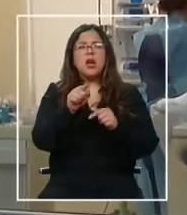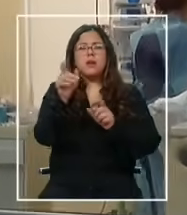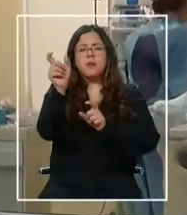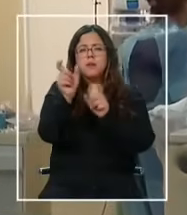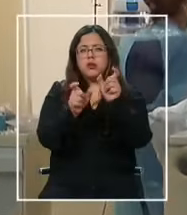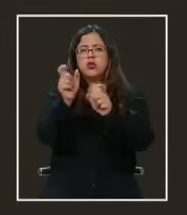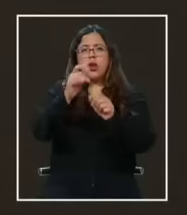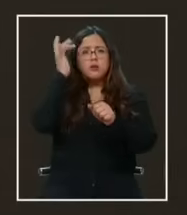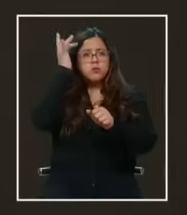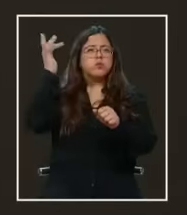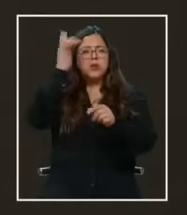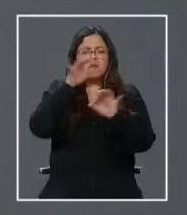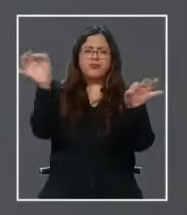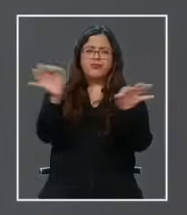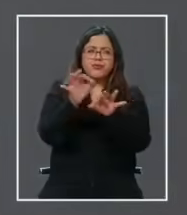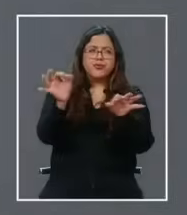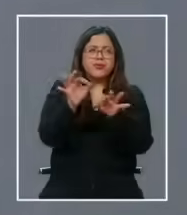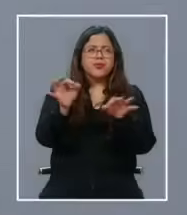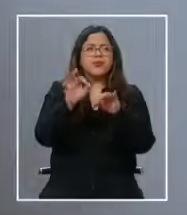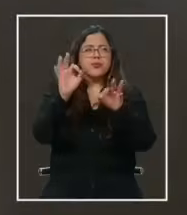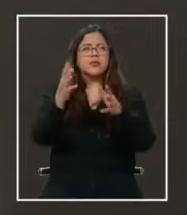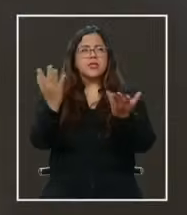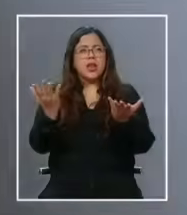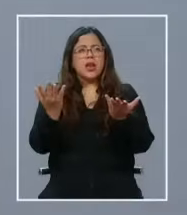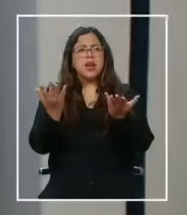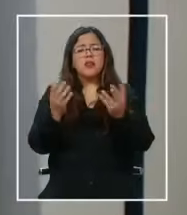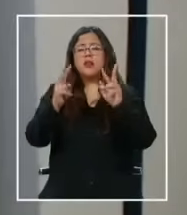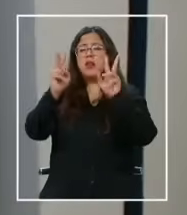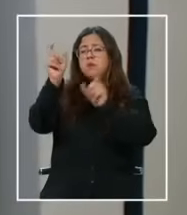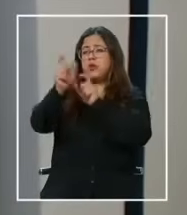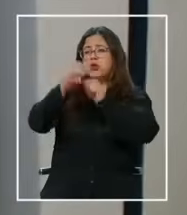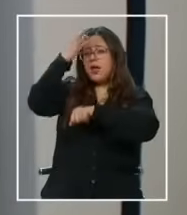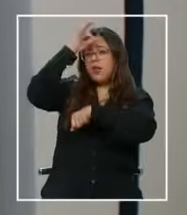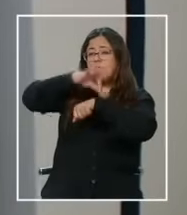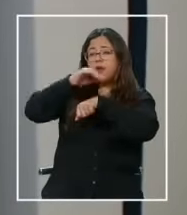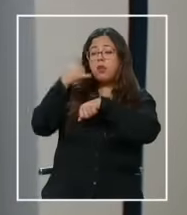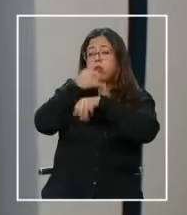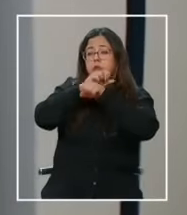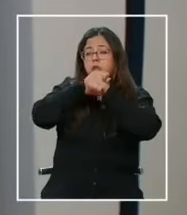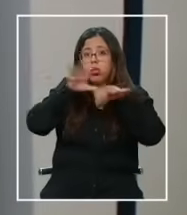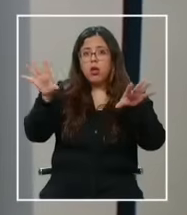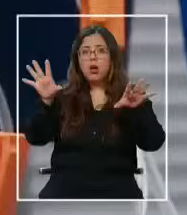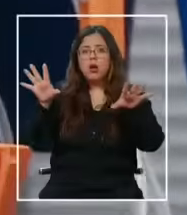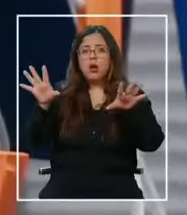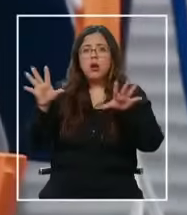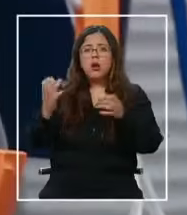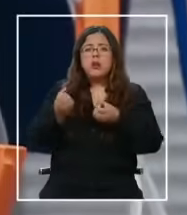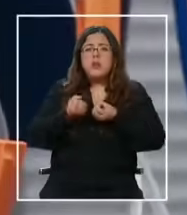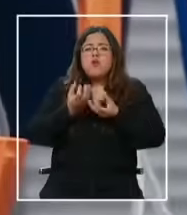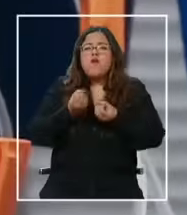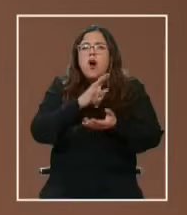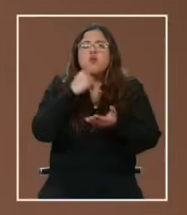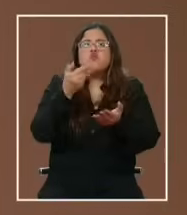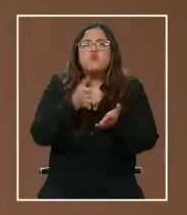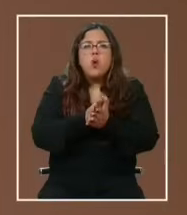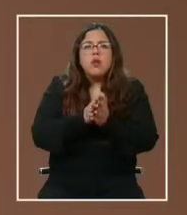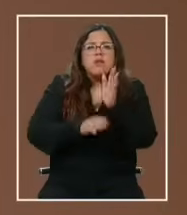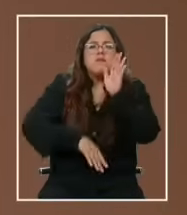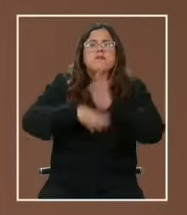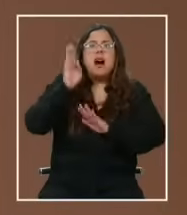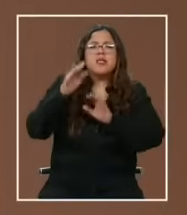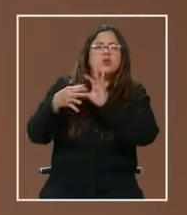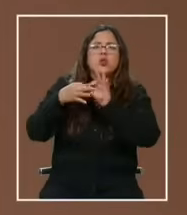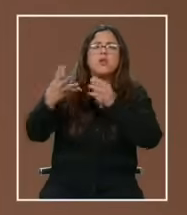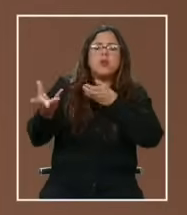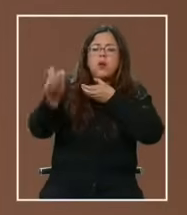expertos a esta bacteria que ha agravado cuadros de influenza causando la muerte en varios casos ya detectados en las últimas